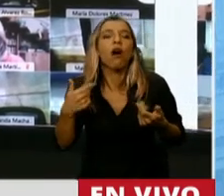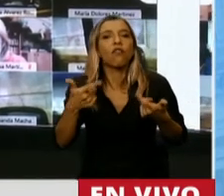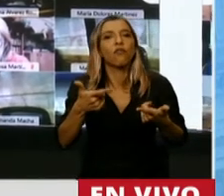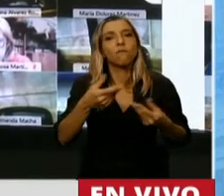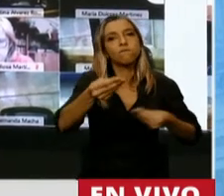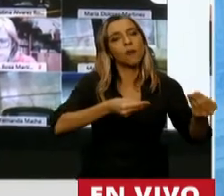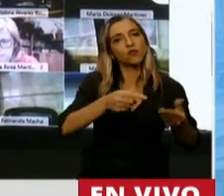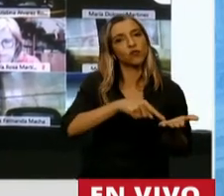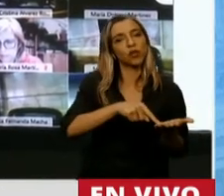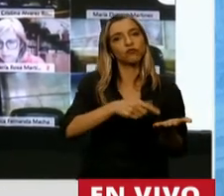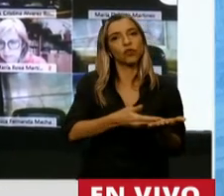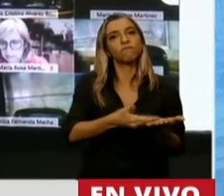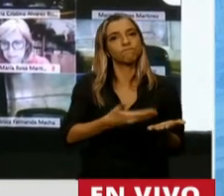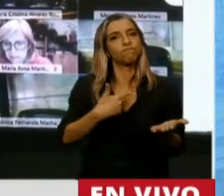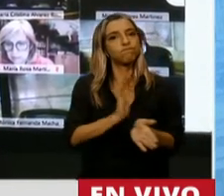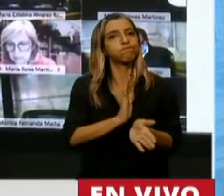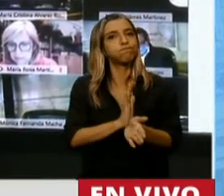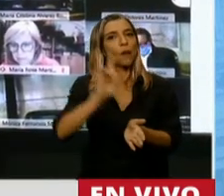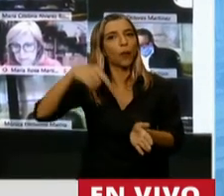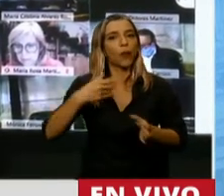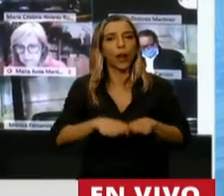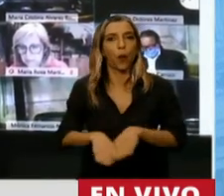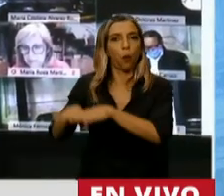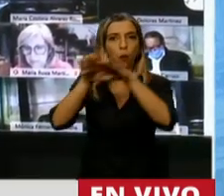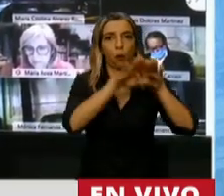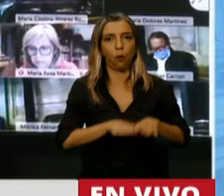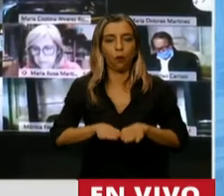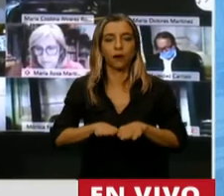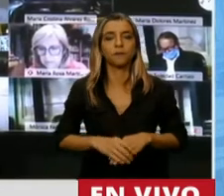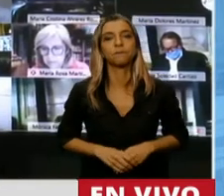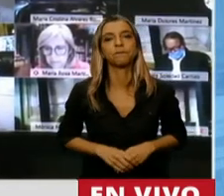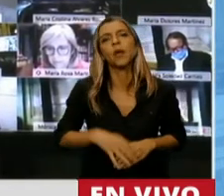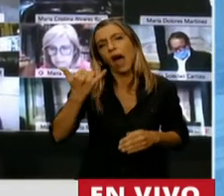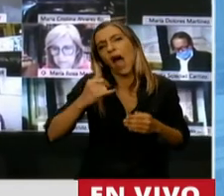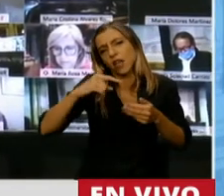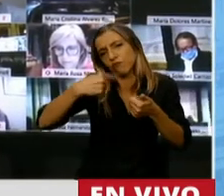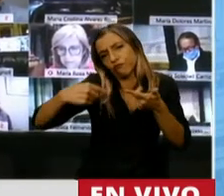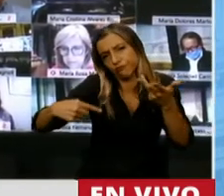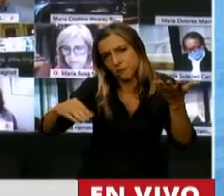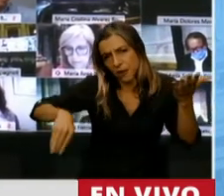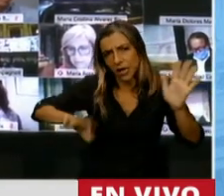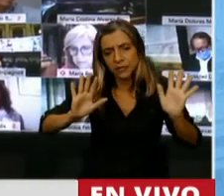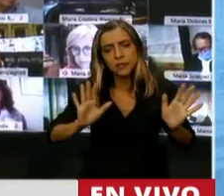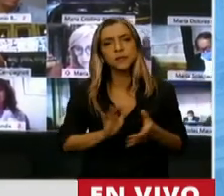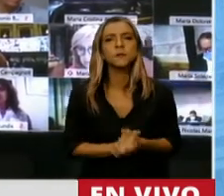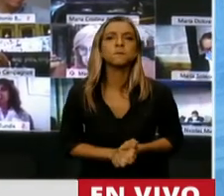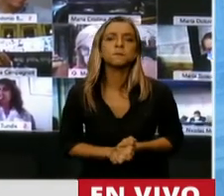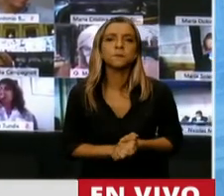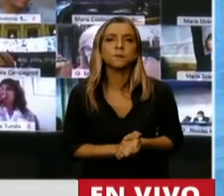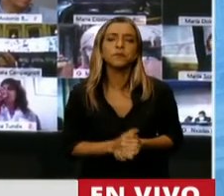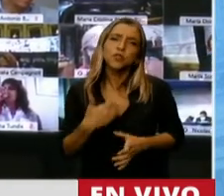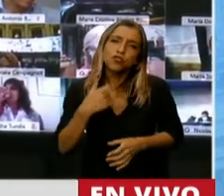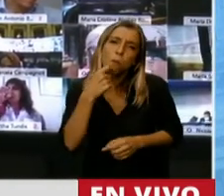muy pero muy equitativo bueno entre otros internos ahora yo me pregunto y nos